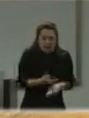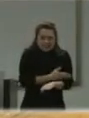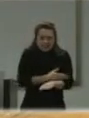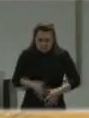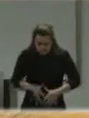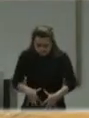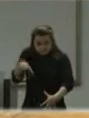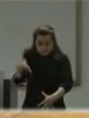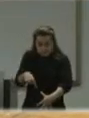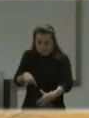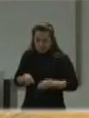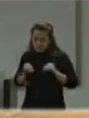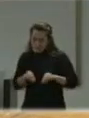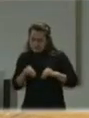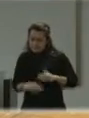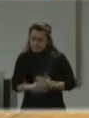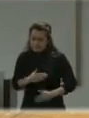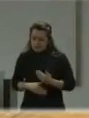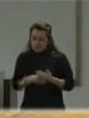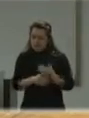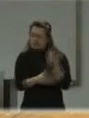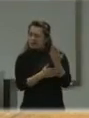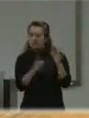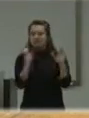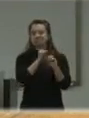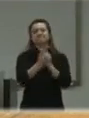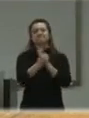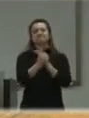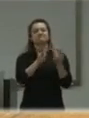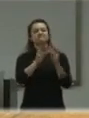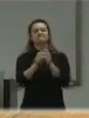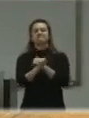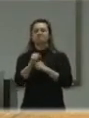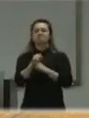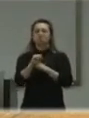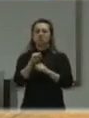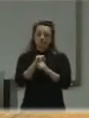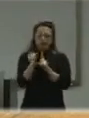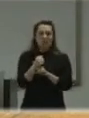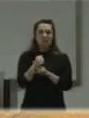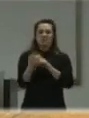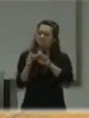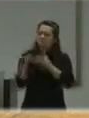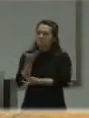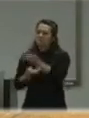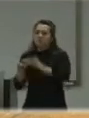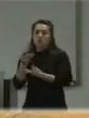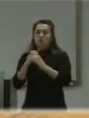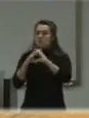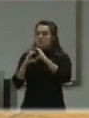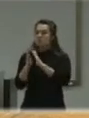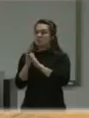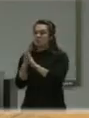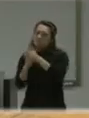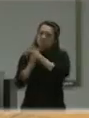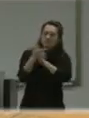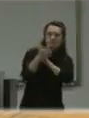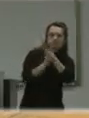poder tener unas habilidades sociales unas habilidades en la relación con los otros unas habilidades comunicativas que